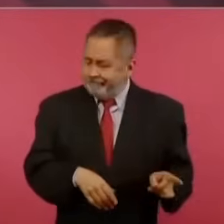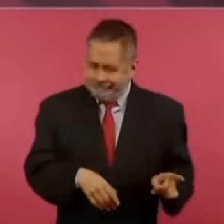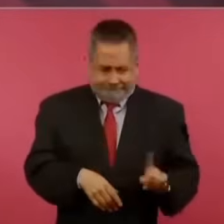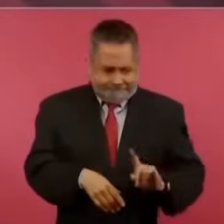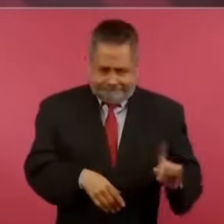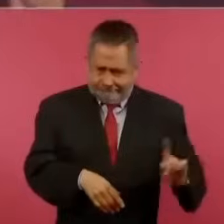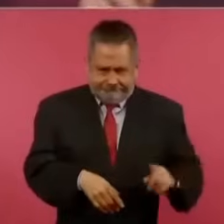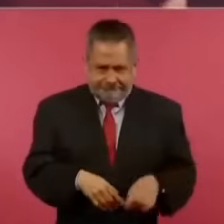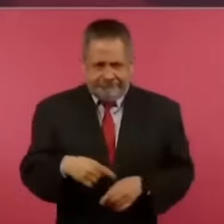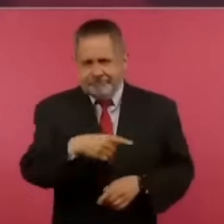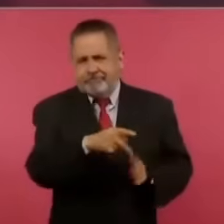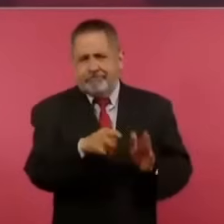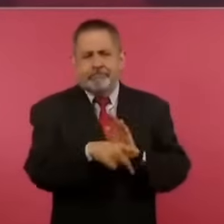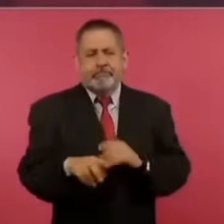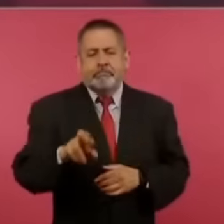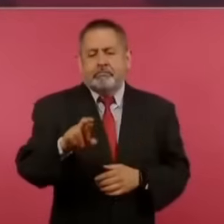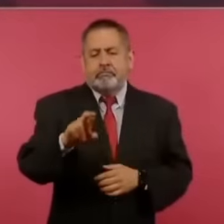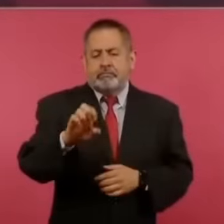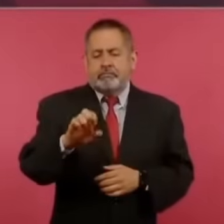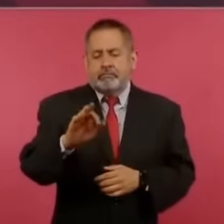del Reforma y todos estos